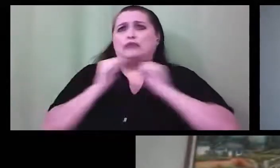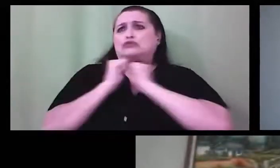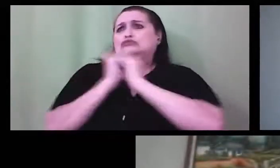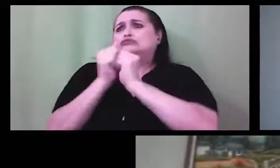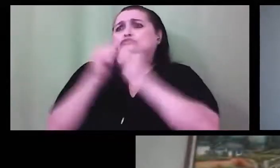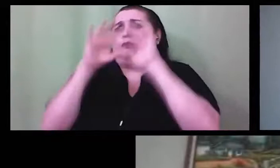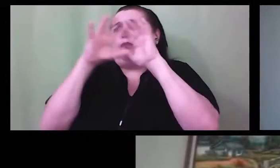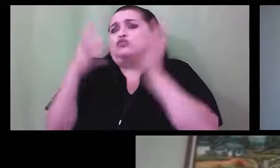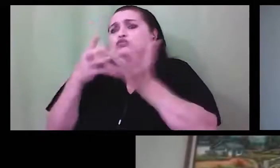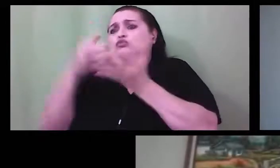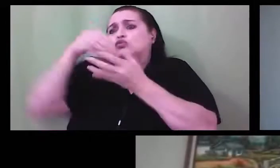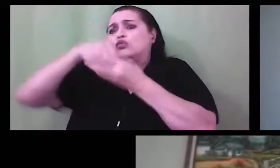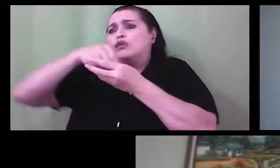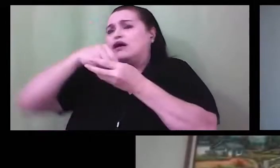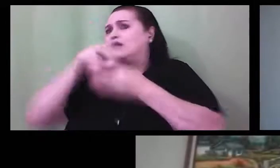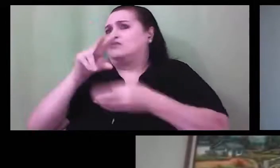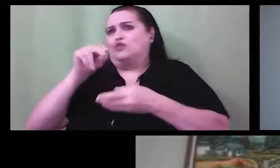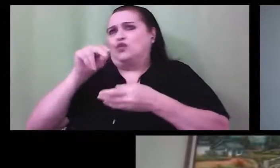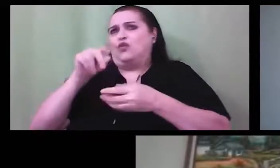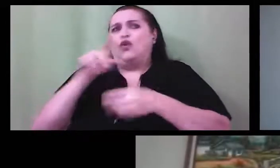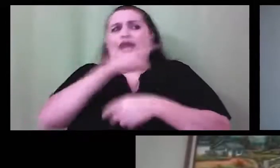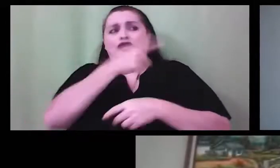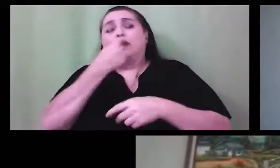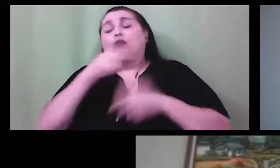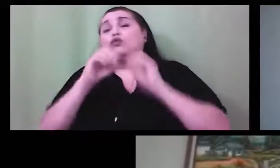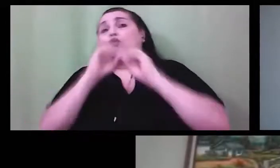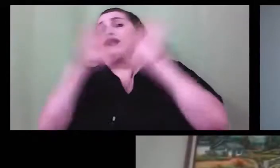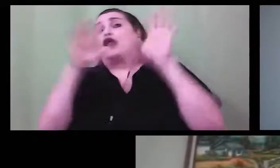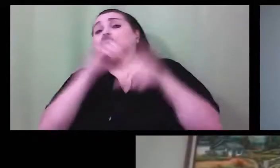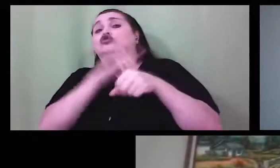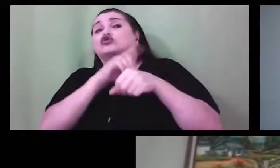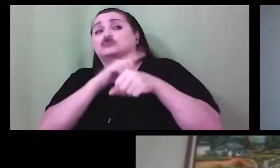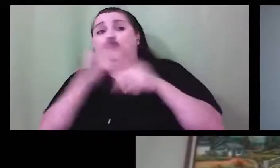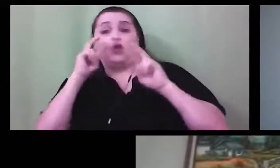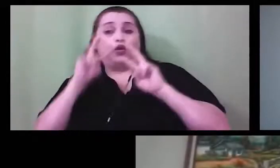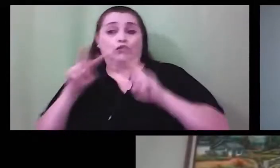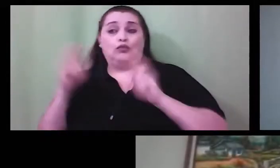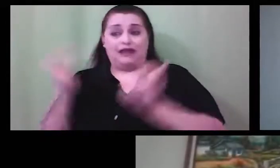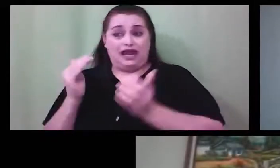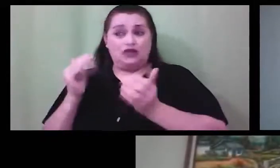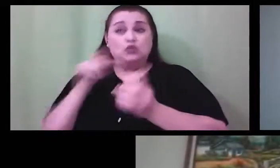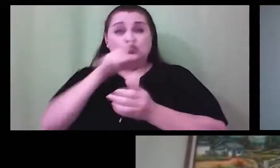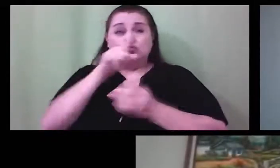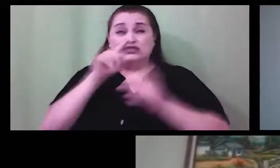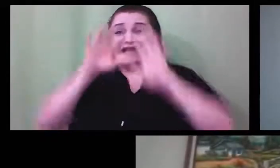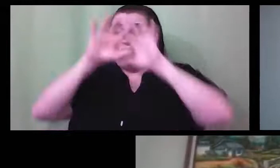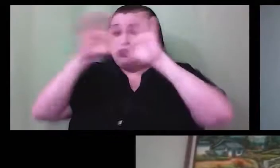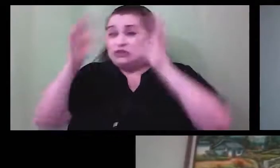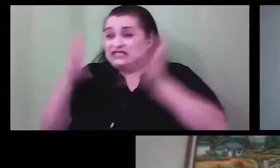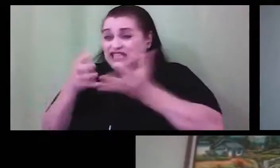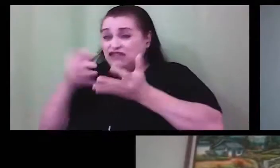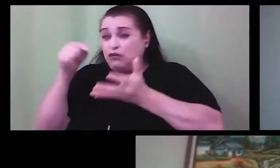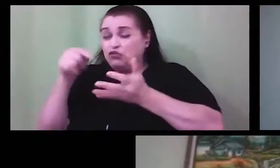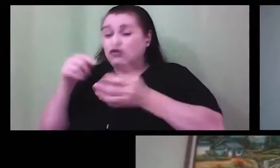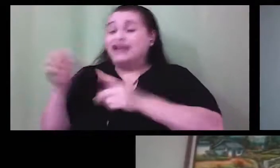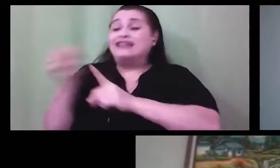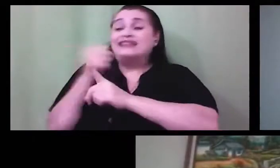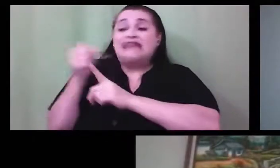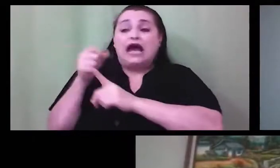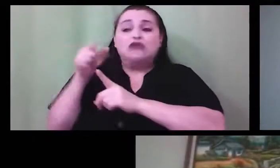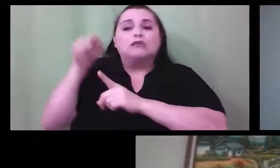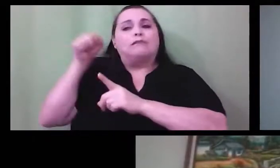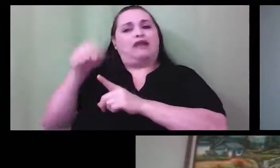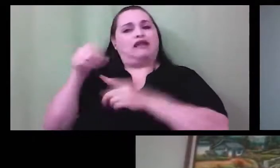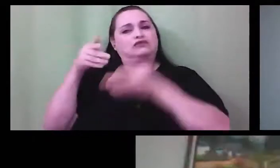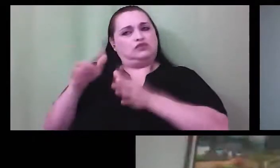burbuja. Eso me lo dejó muy claro un doctor que me lo vio pequeñito. Si usted lo encierra en una burbuja, el daño va a ser para él.